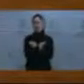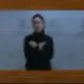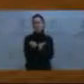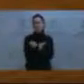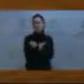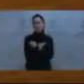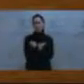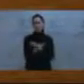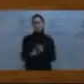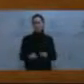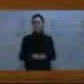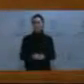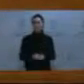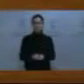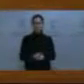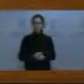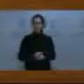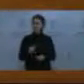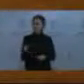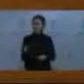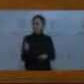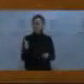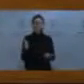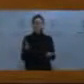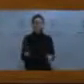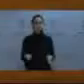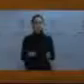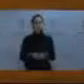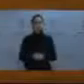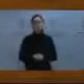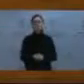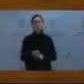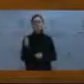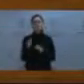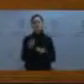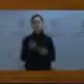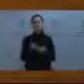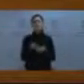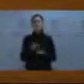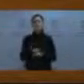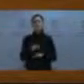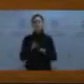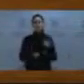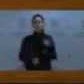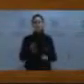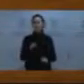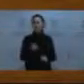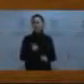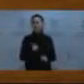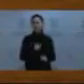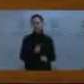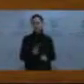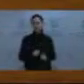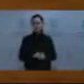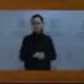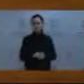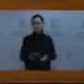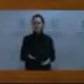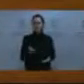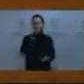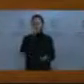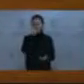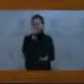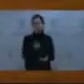labor del Poder Judicial, ni está de acuerdo tampoco con ser un obstáculo para él. Y al mismo tiempo, también tengo que recordarles